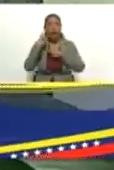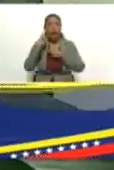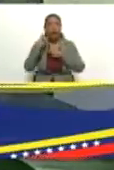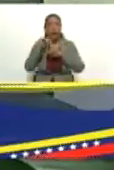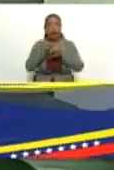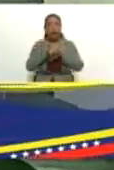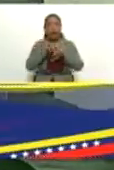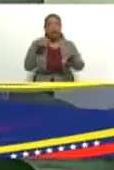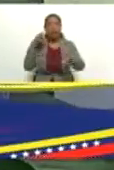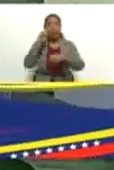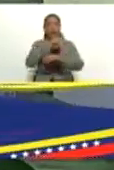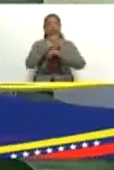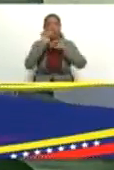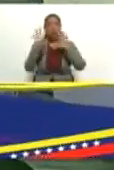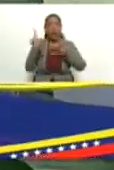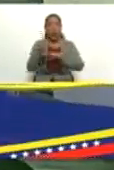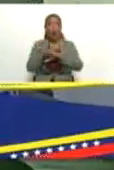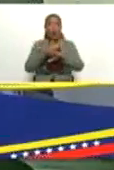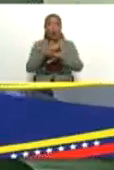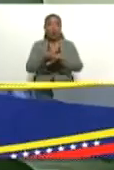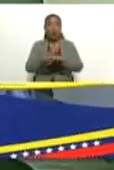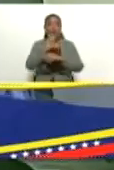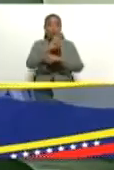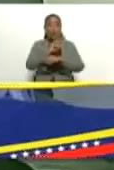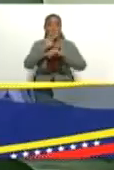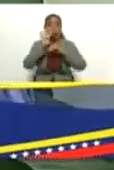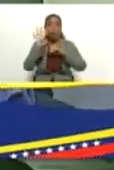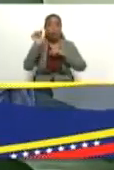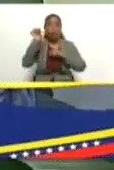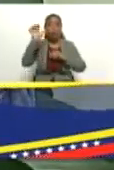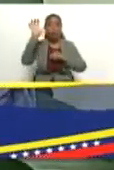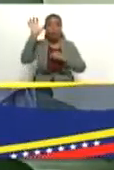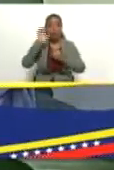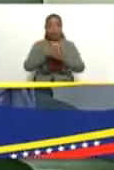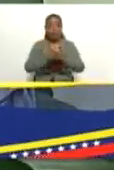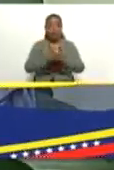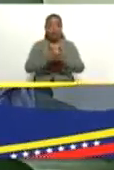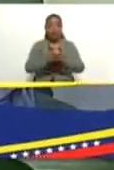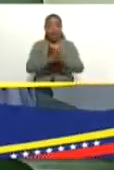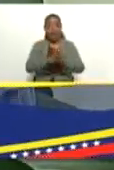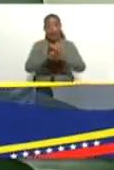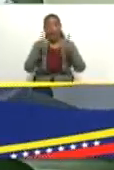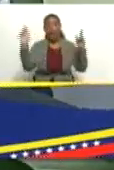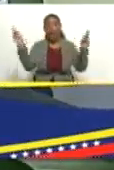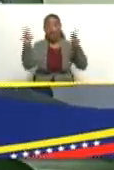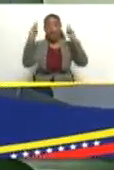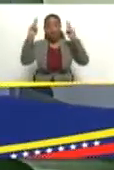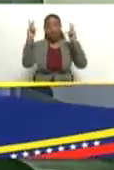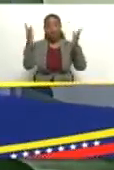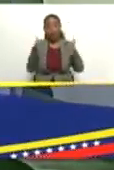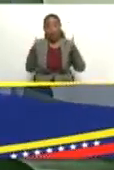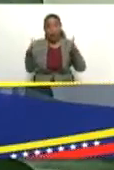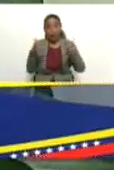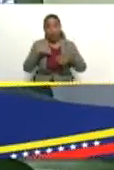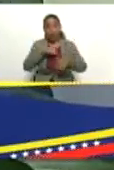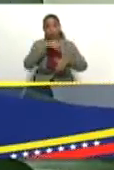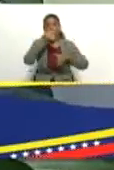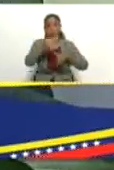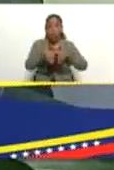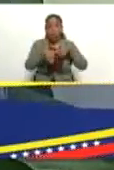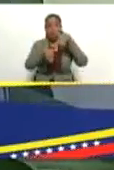tenemos 19 gobernaciones de las 24 del país. Fue una inmensa victoria que obtuvimos en las elecciones, voto a voto,